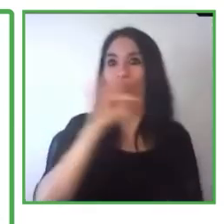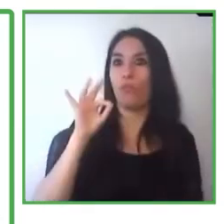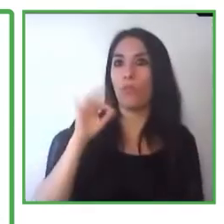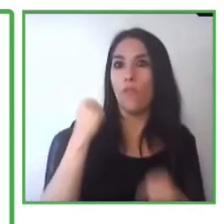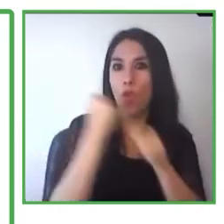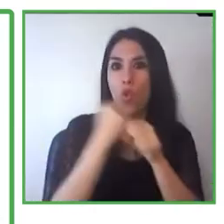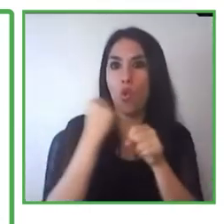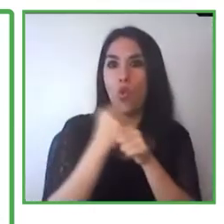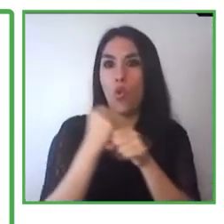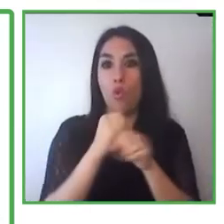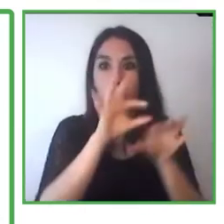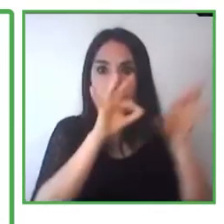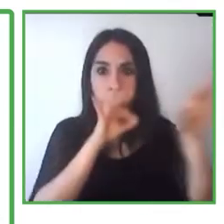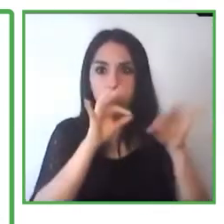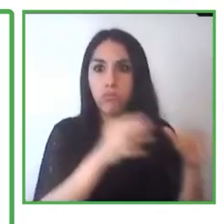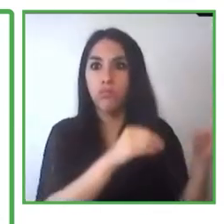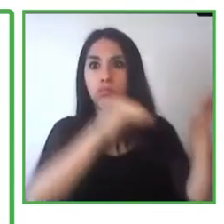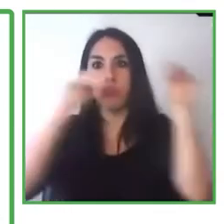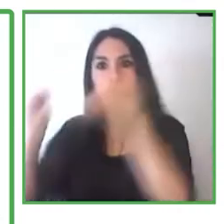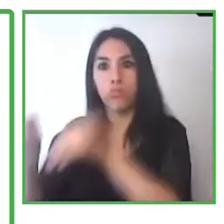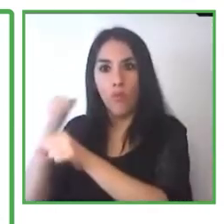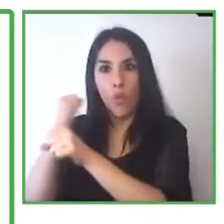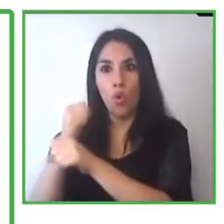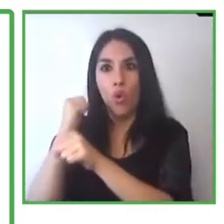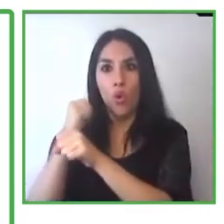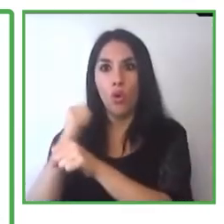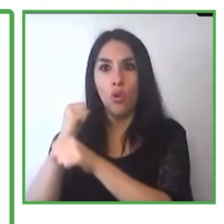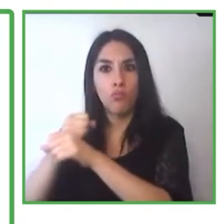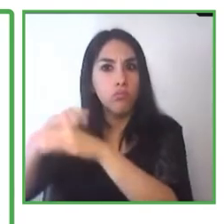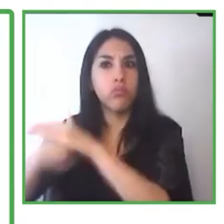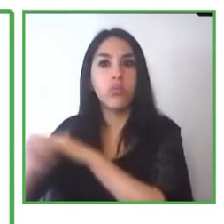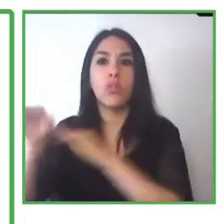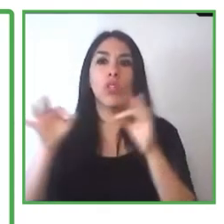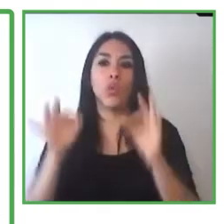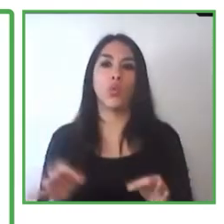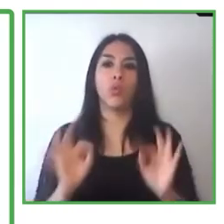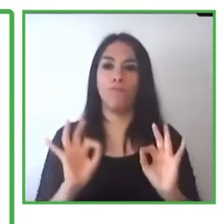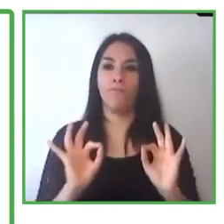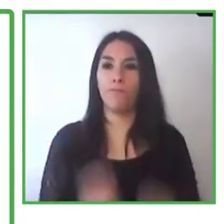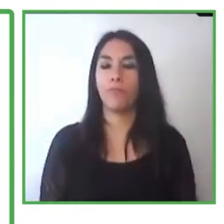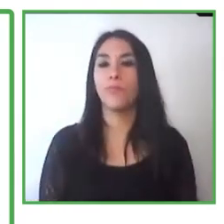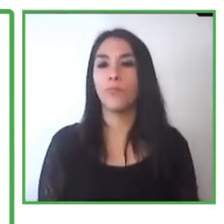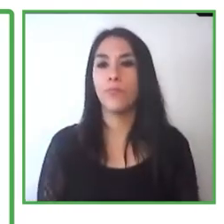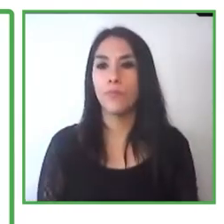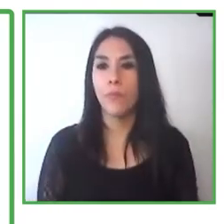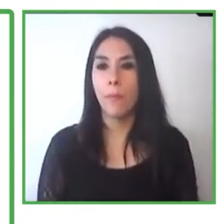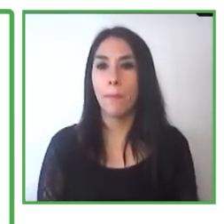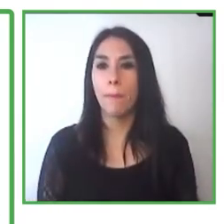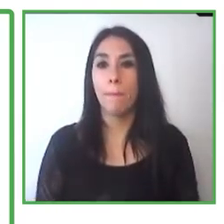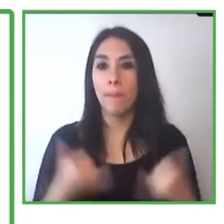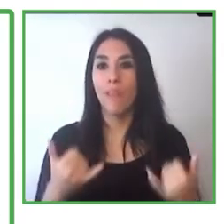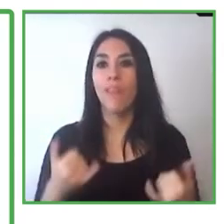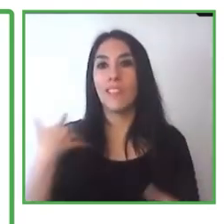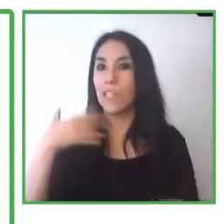cubiertas de forma efectiva a través del programa Incorpora. Bueno, es muy difícil un programa de esta dimensión